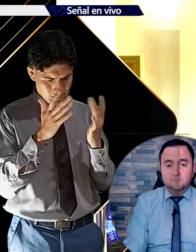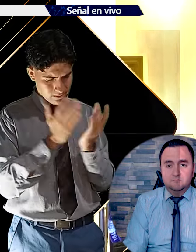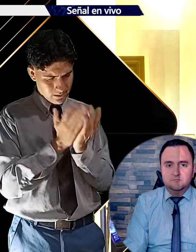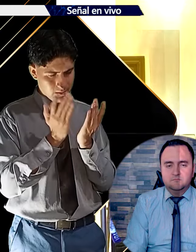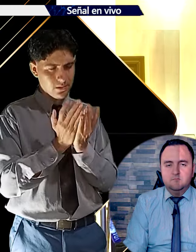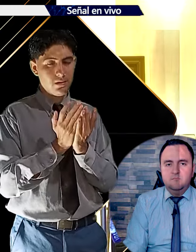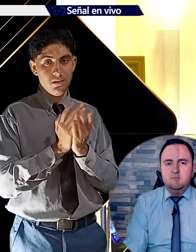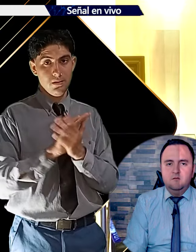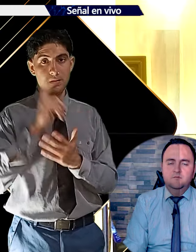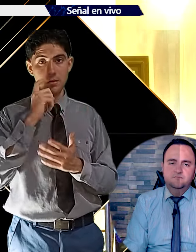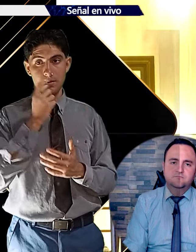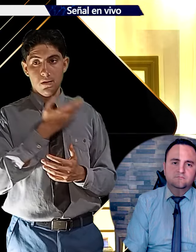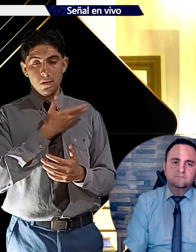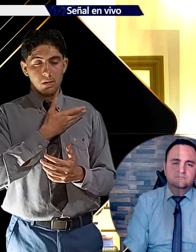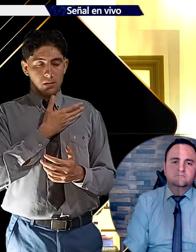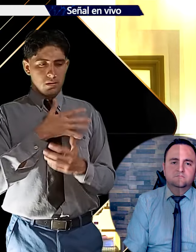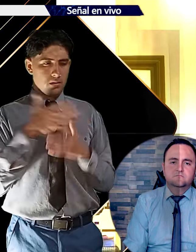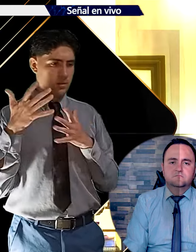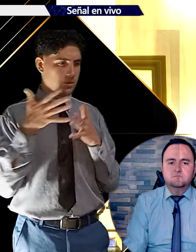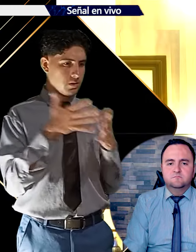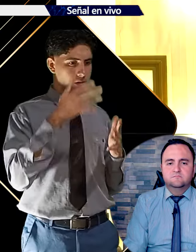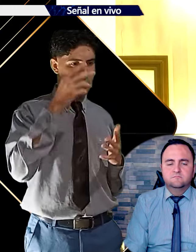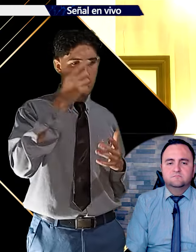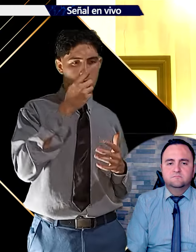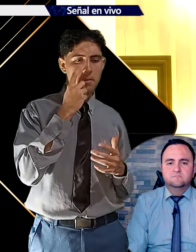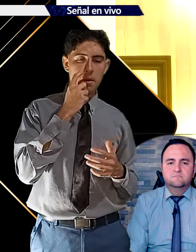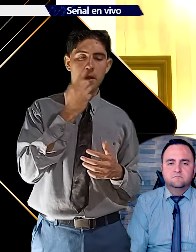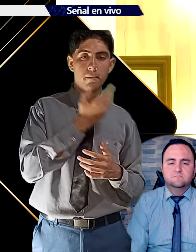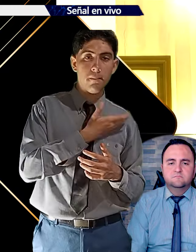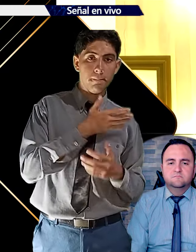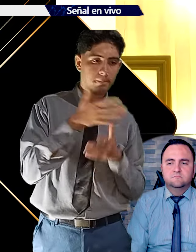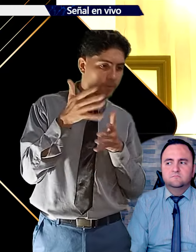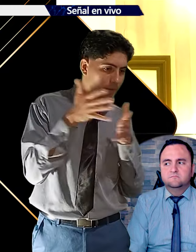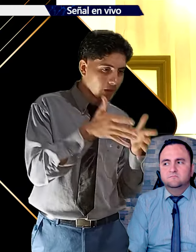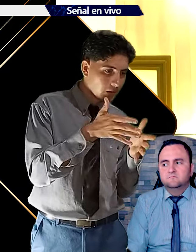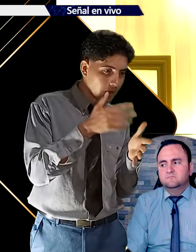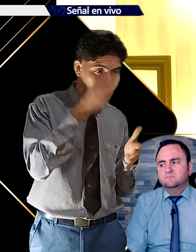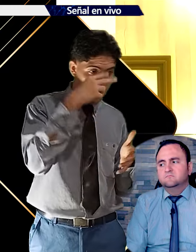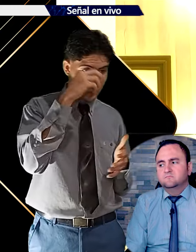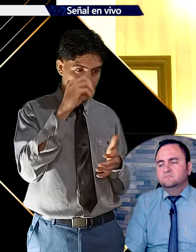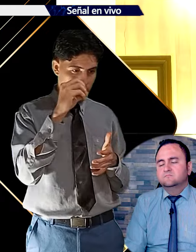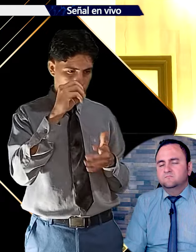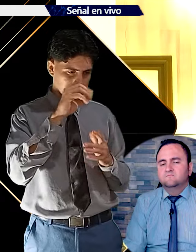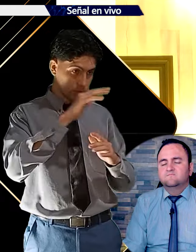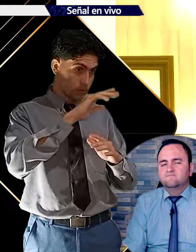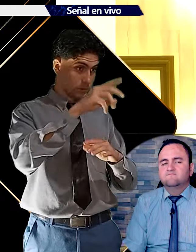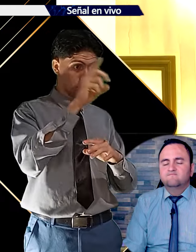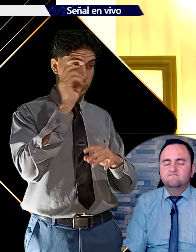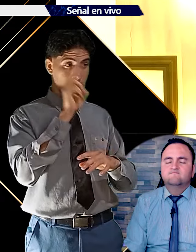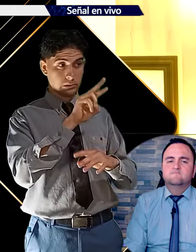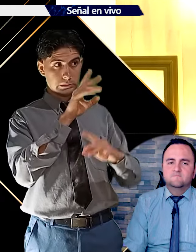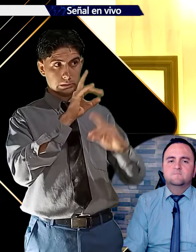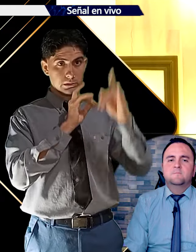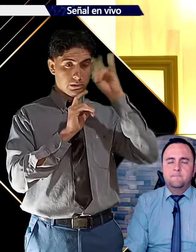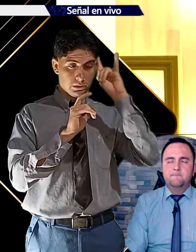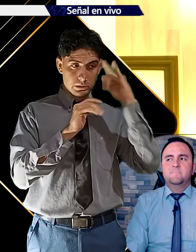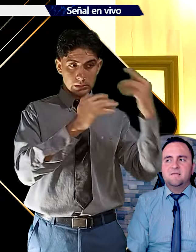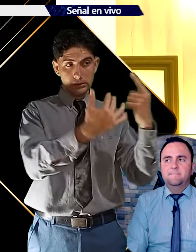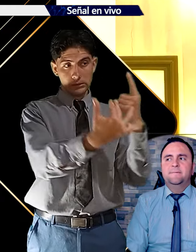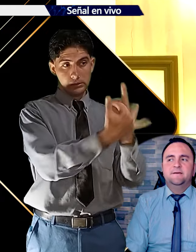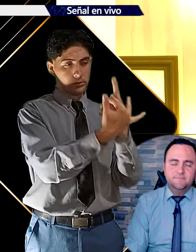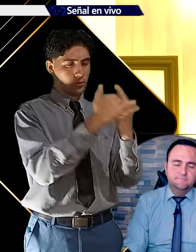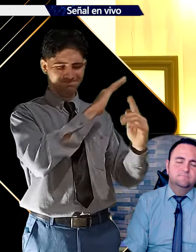desde que están pequeños, ellos lo van a aprender, y como león y leona van a decir: aquí en este lugar no se va a meter el